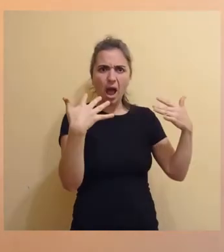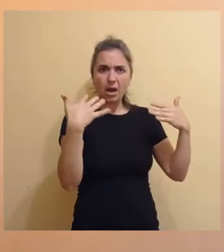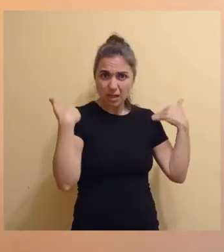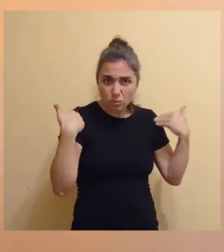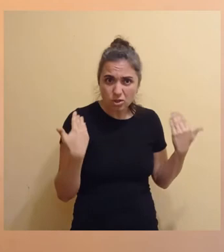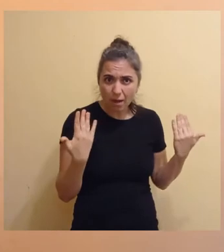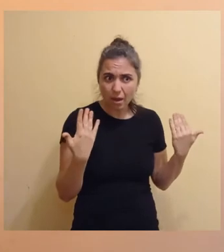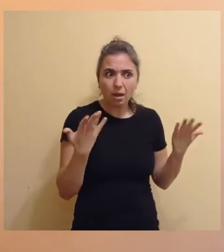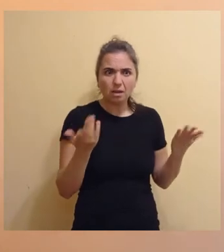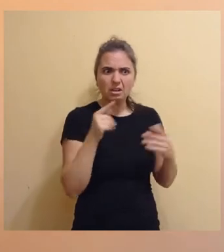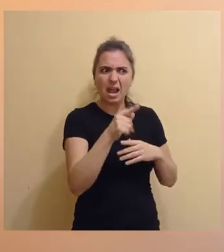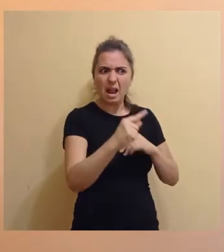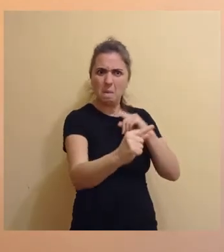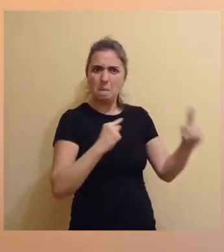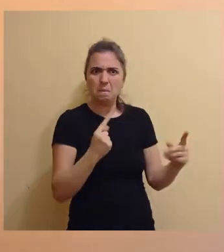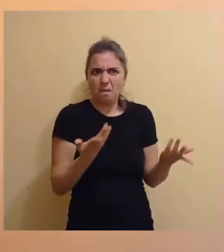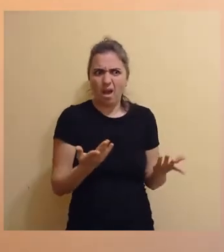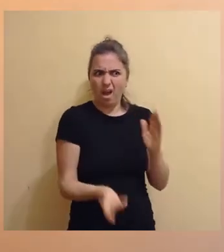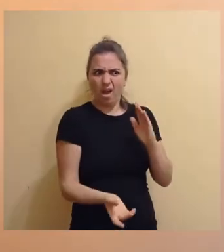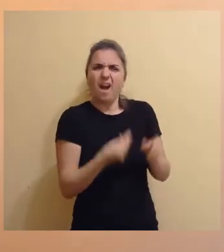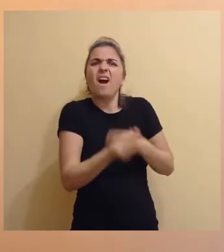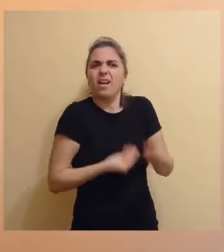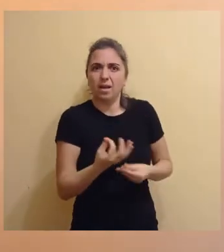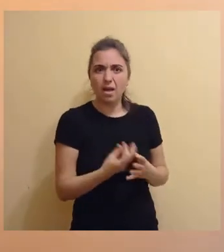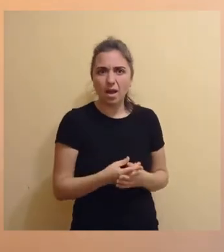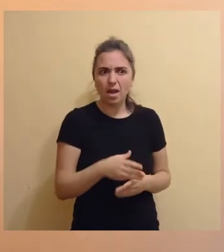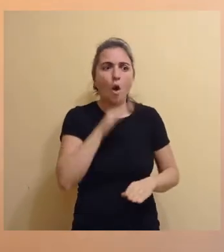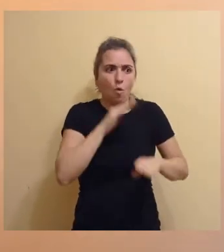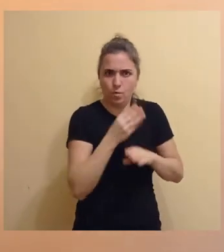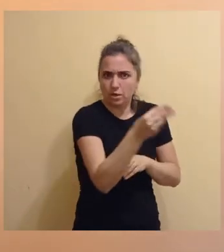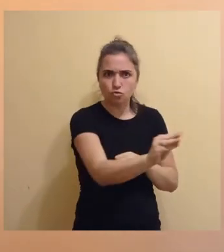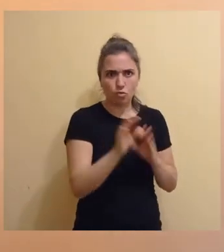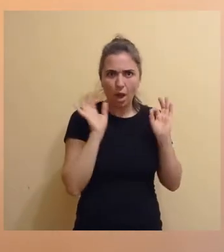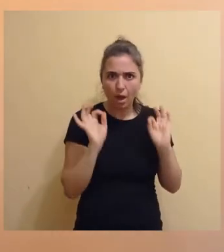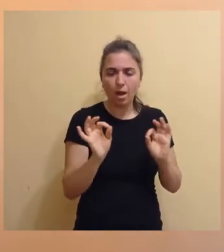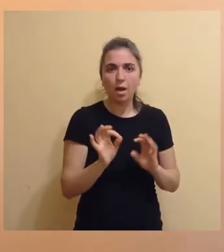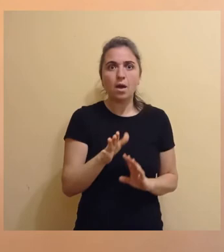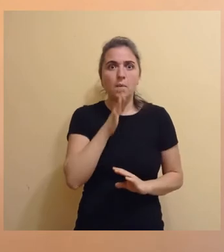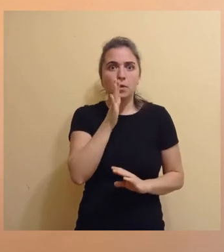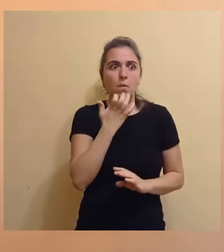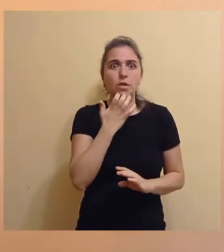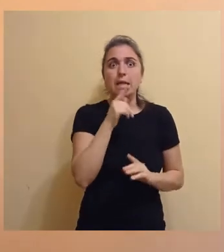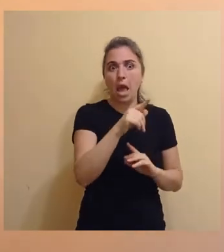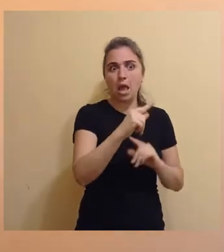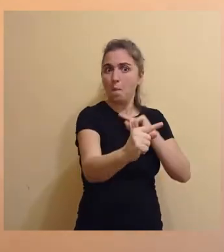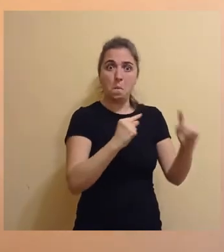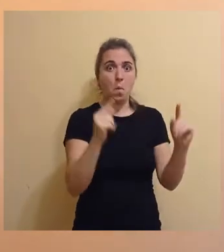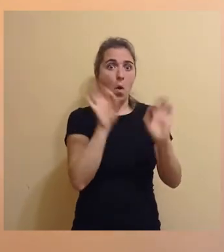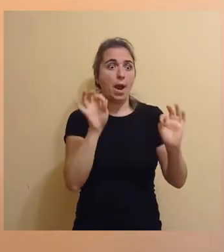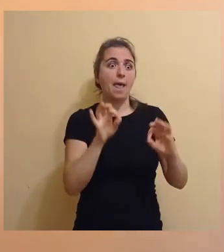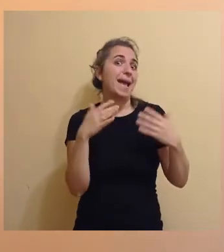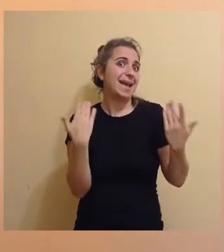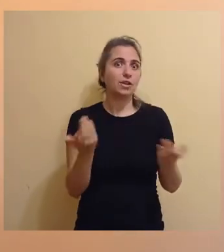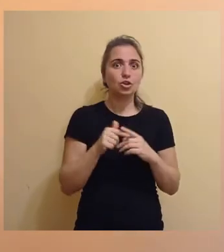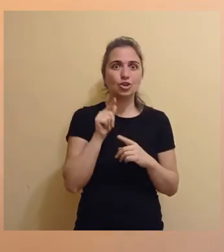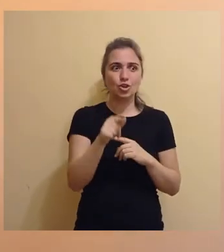has enviado, cómo esa chica envía este contenido, ¿no? Es que cómo se le ocurre, es que es culpa suya, ¿no? Porque